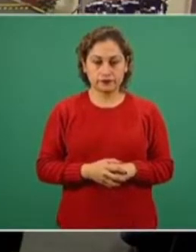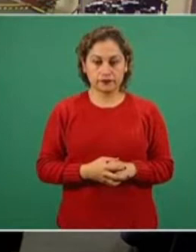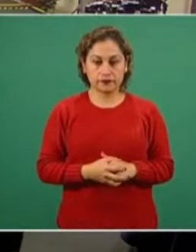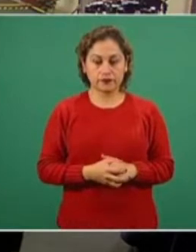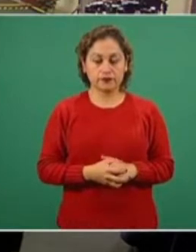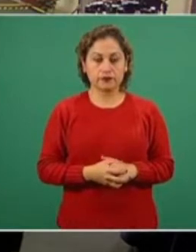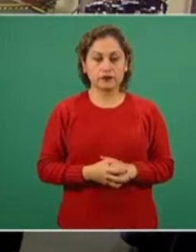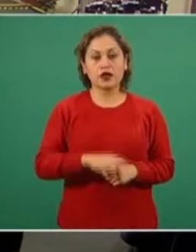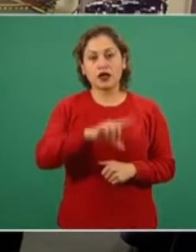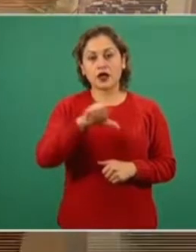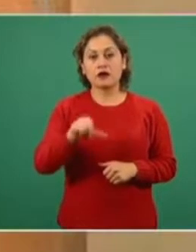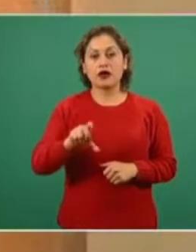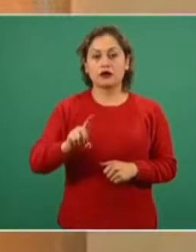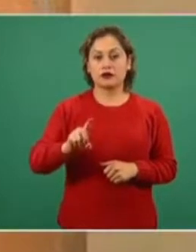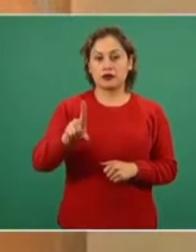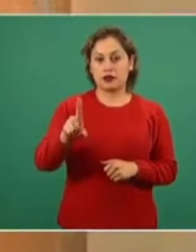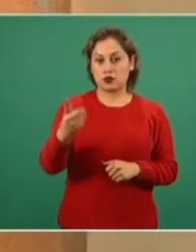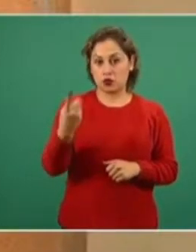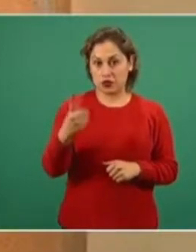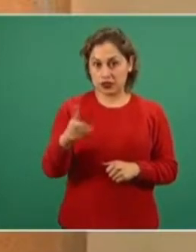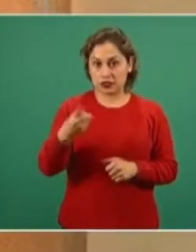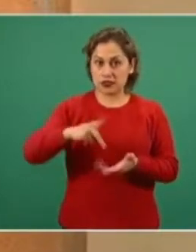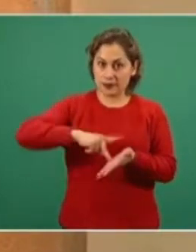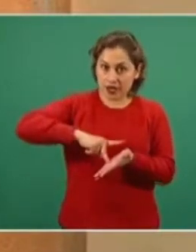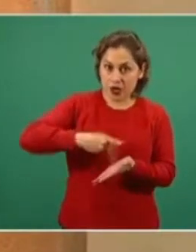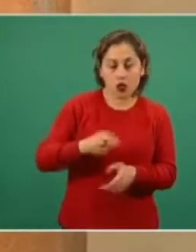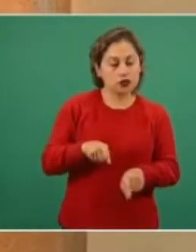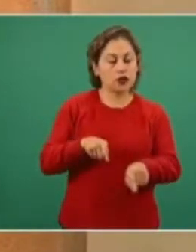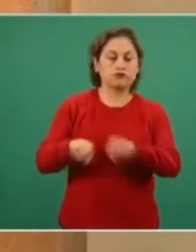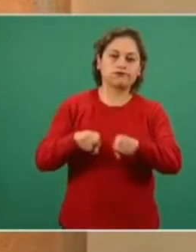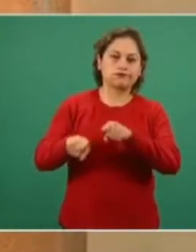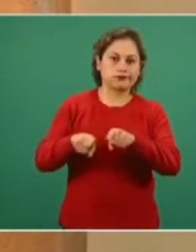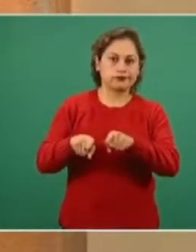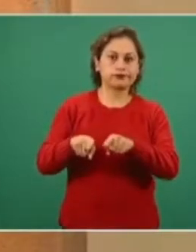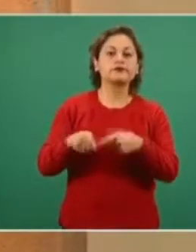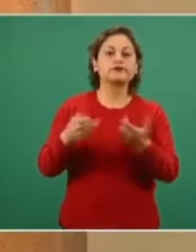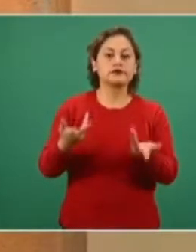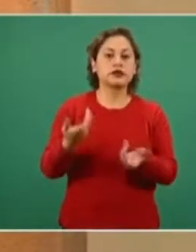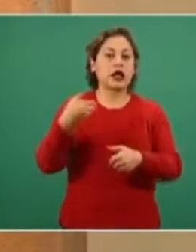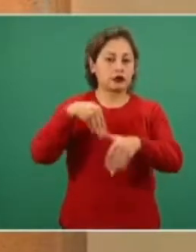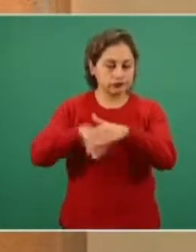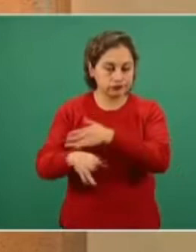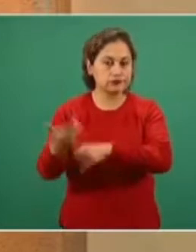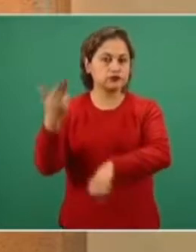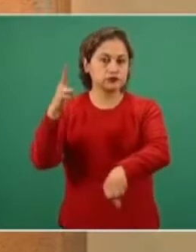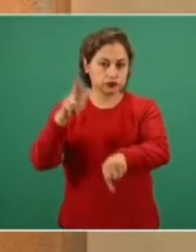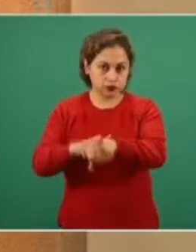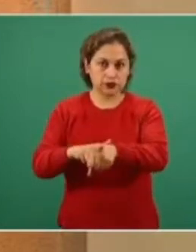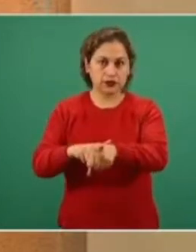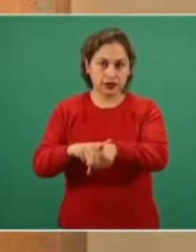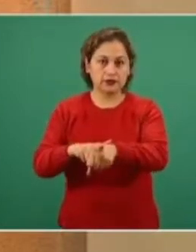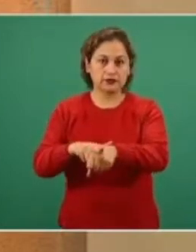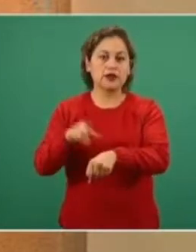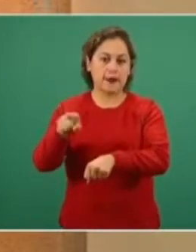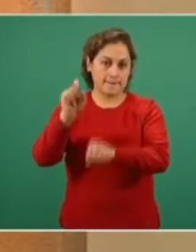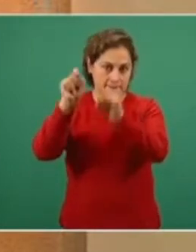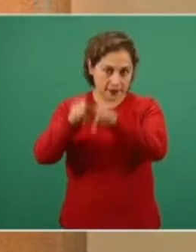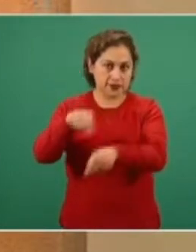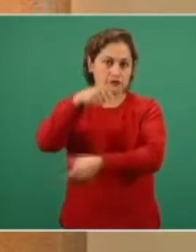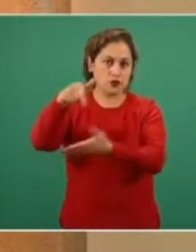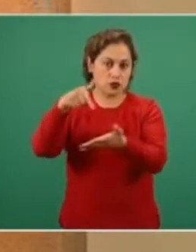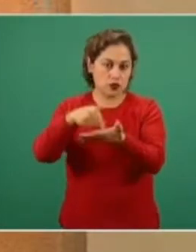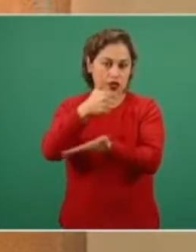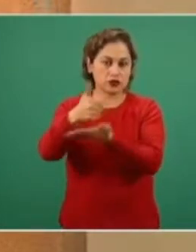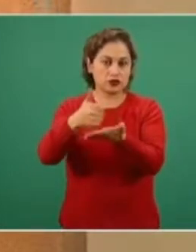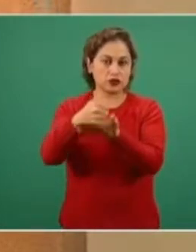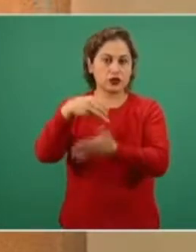El 31 de diciembre presentó nuevamente convulsiones, ya hospitalizada en Monclova, y por